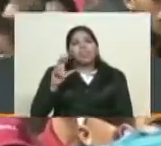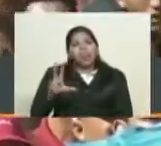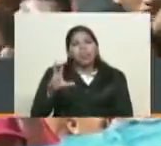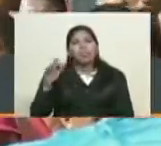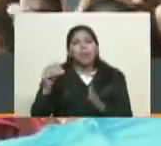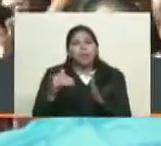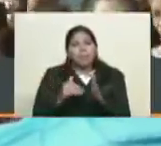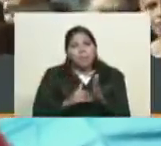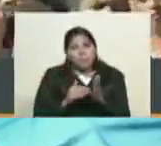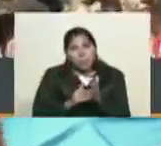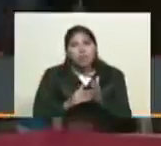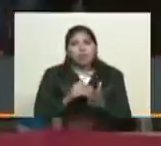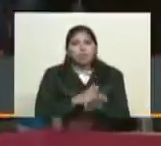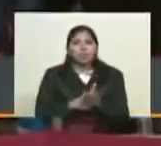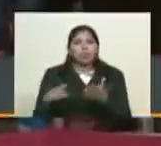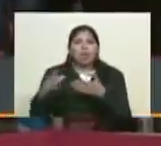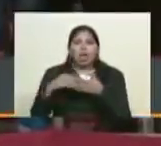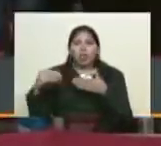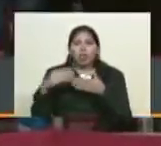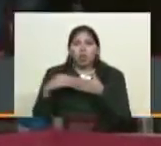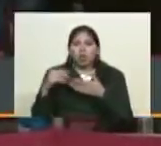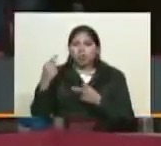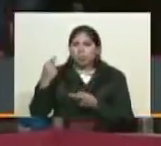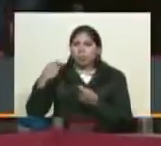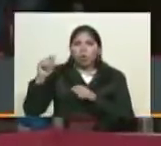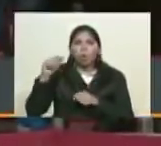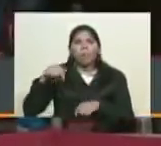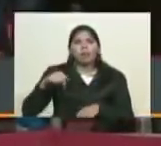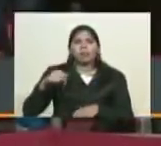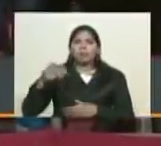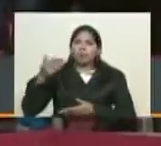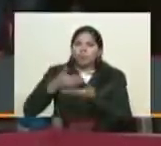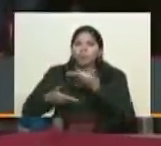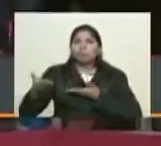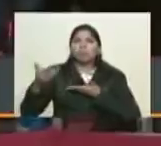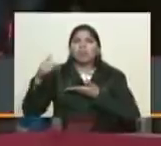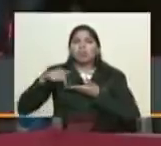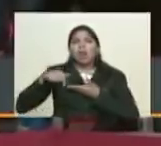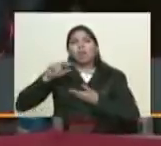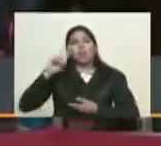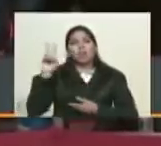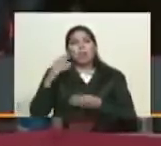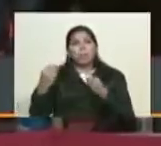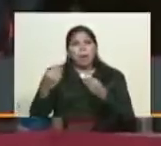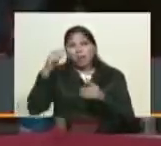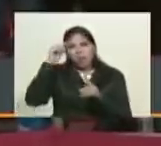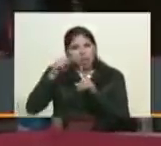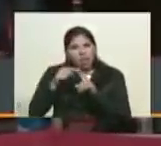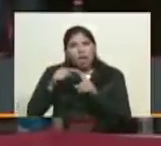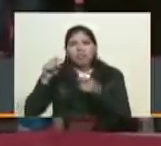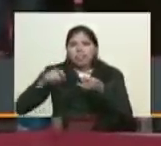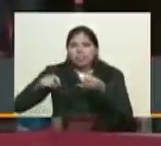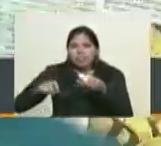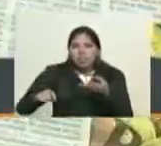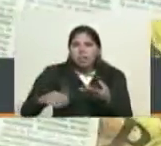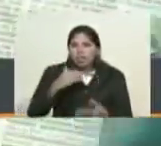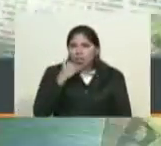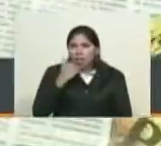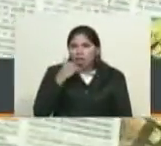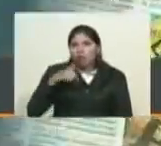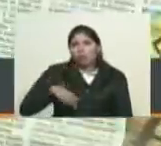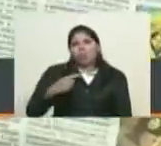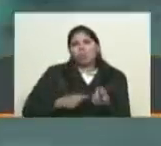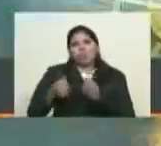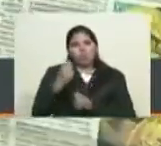3.000 millones de dólares. Para la patria, para las necesidades financieras.